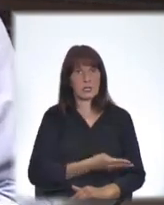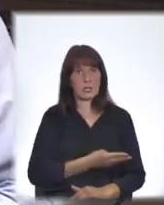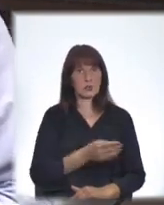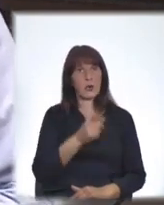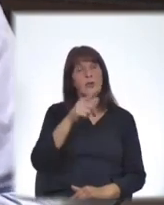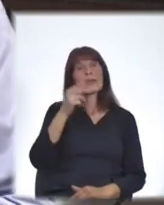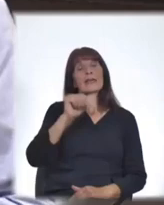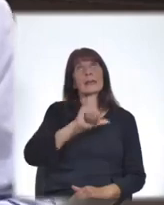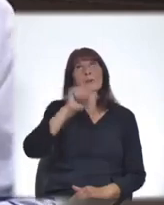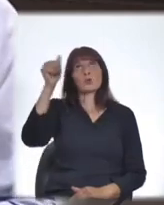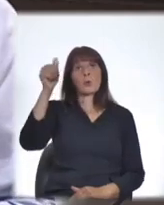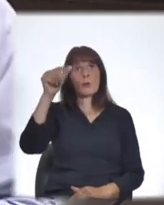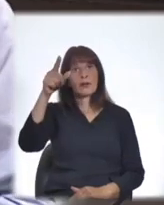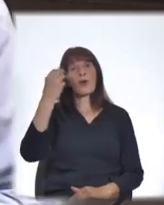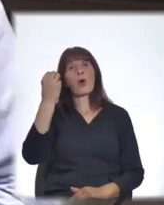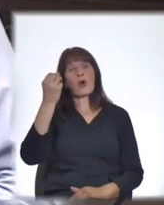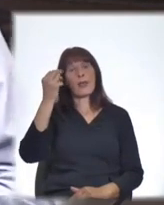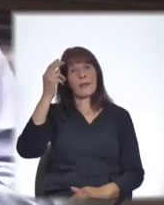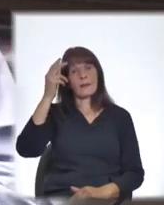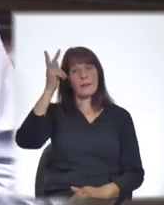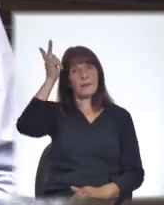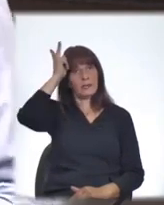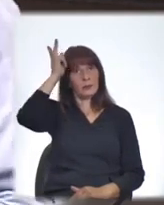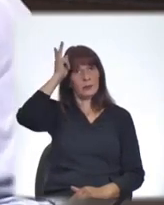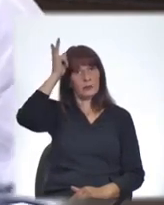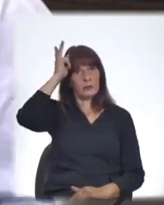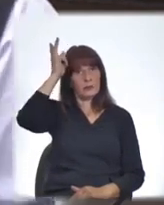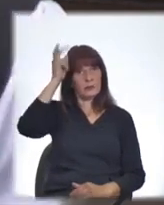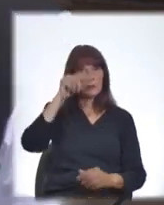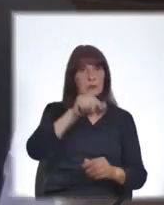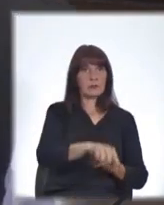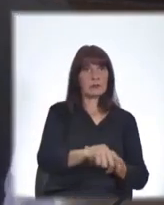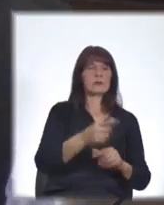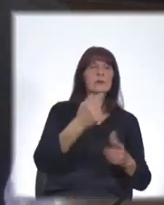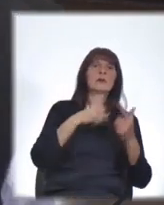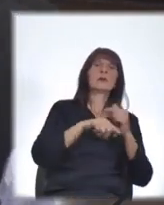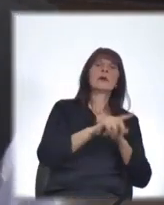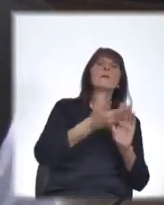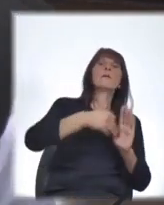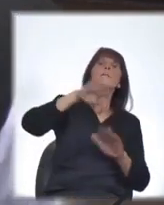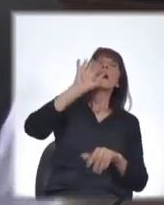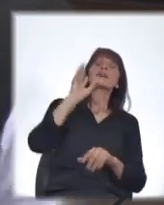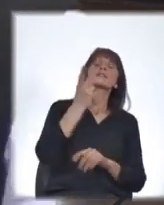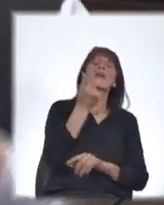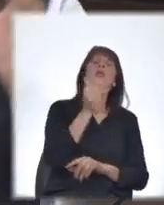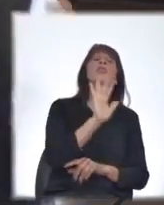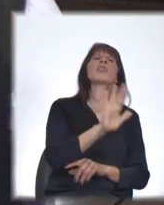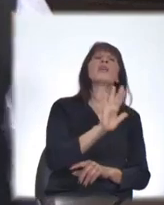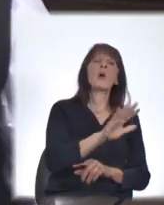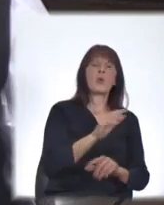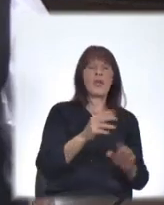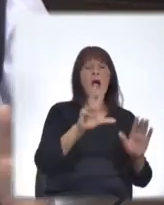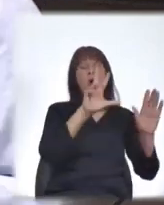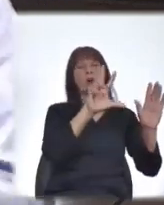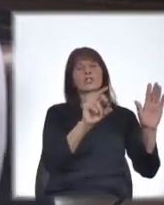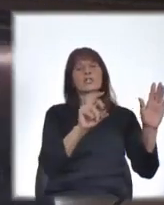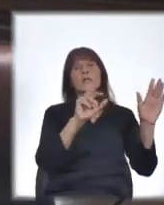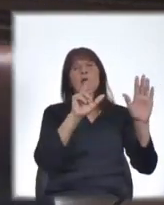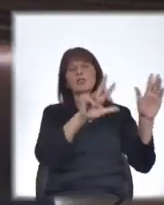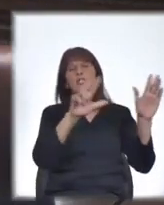Perú en página 20 de dicho informe. Dice además que la deuda en moneda extranjera se pasó del